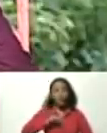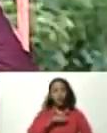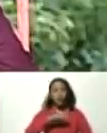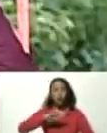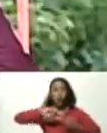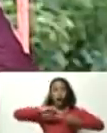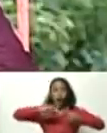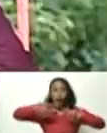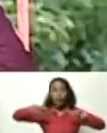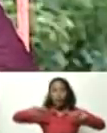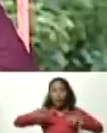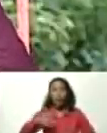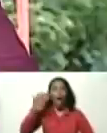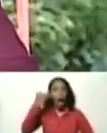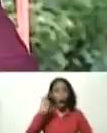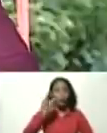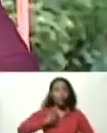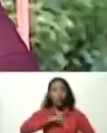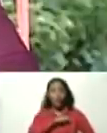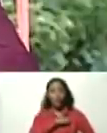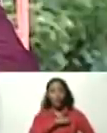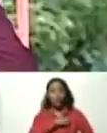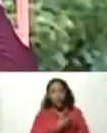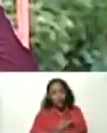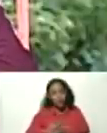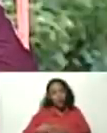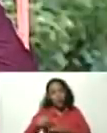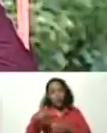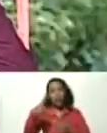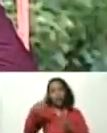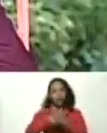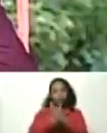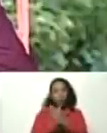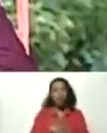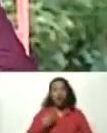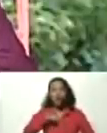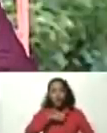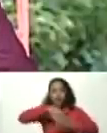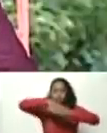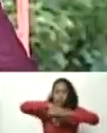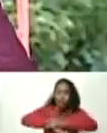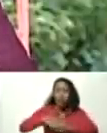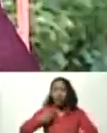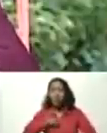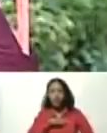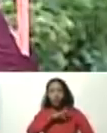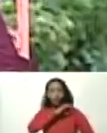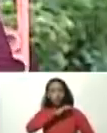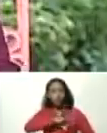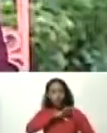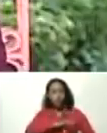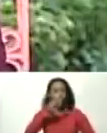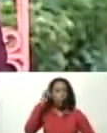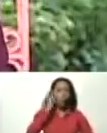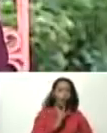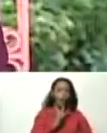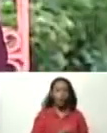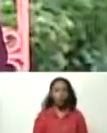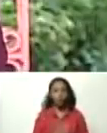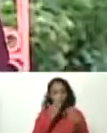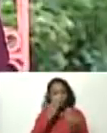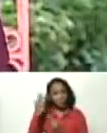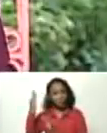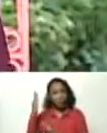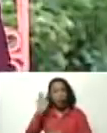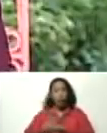ADN, que tiene nuestros genes, que tiene nuestra raíz, nuestro socialismo bolivariano. Así es,